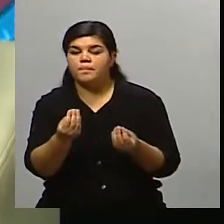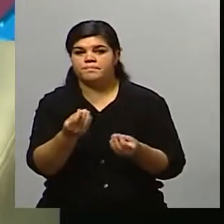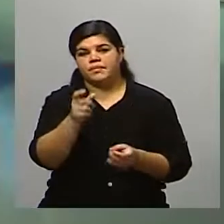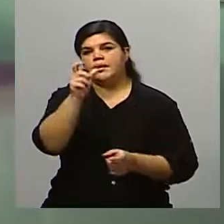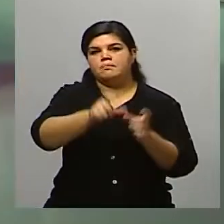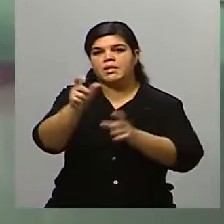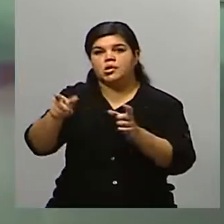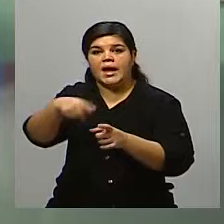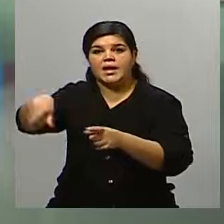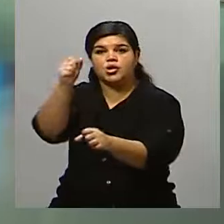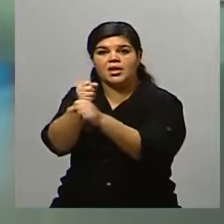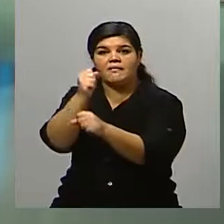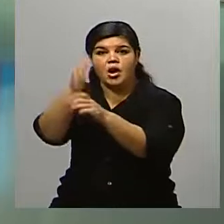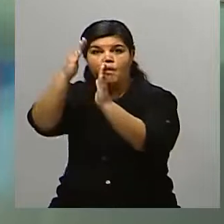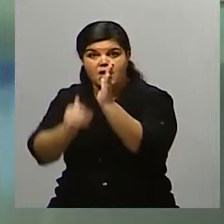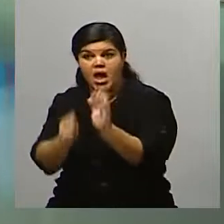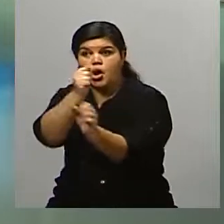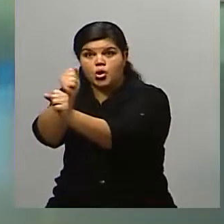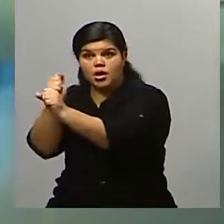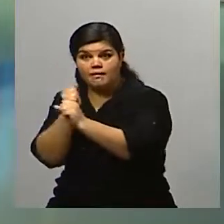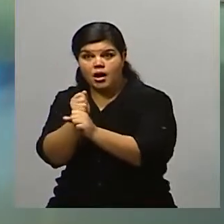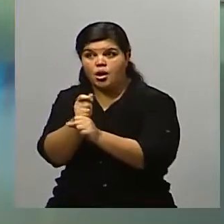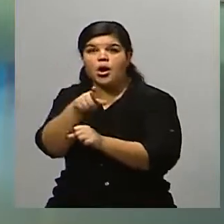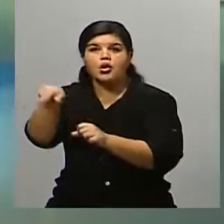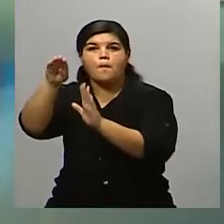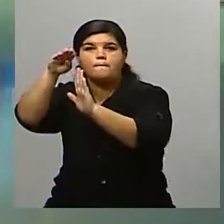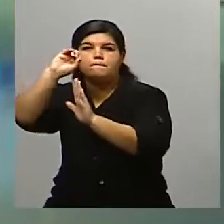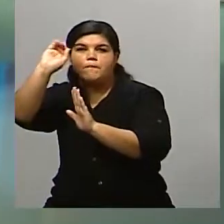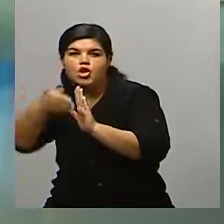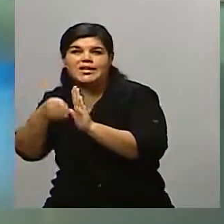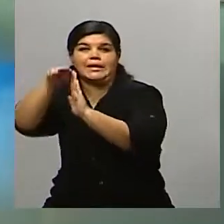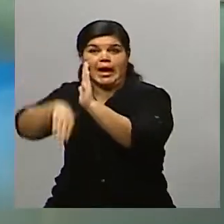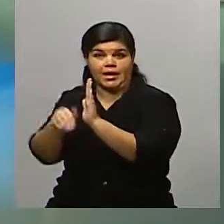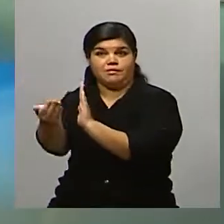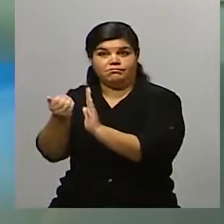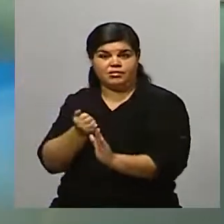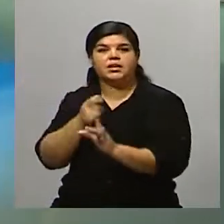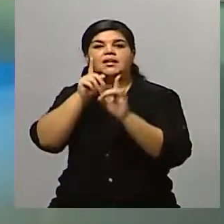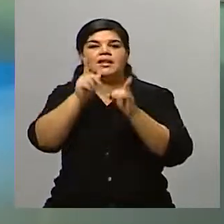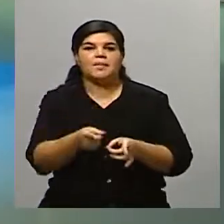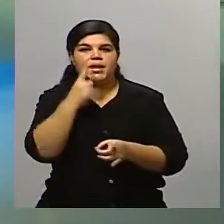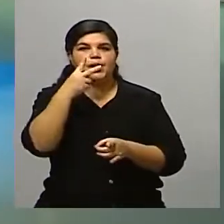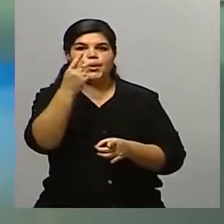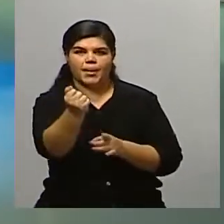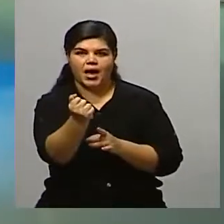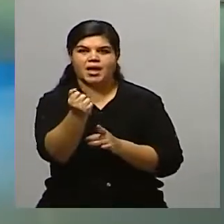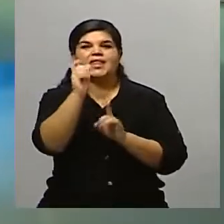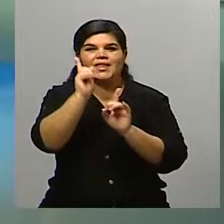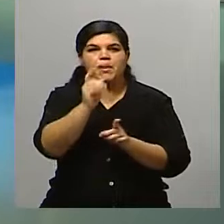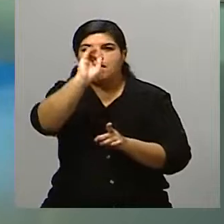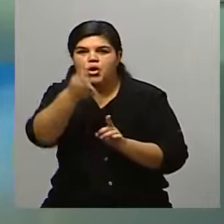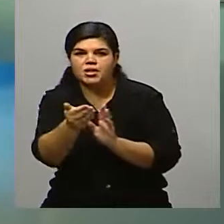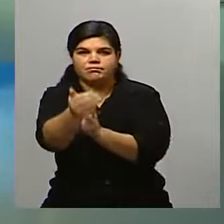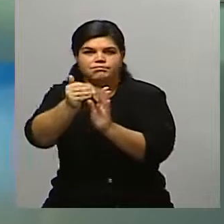trabajadoras registrados, pero por otro lado una serie de recursos tributarios. Ejemplo más claro es el IVA, ¿no? Una parte del IVA alimenta. Por eso también cuando dicen